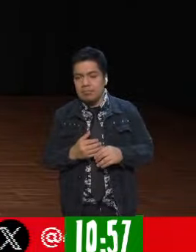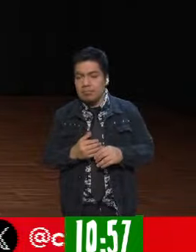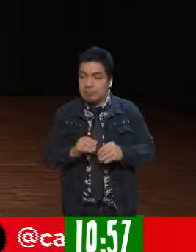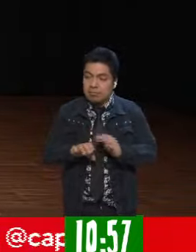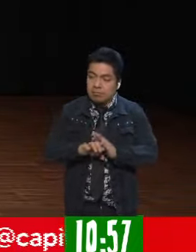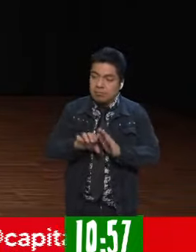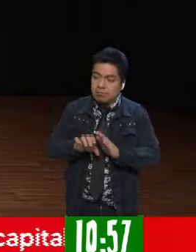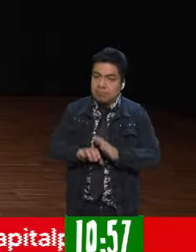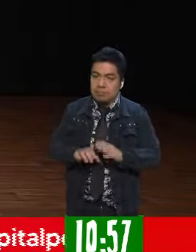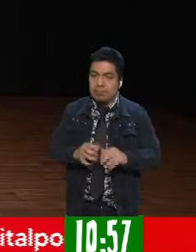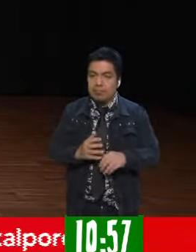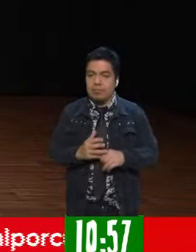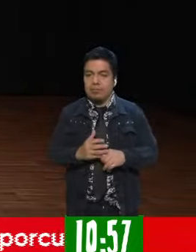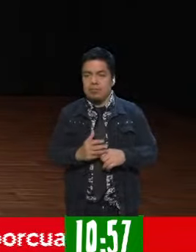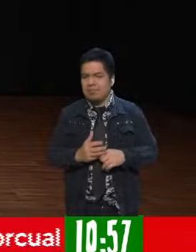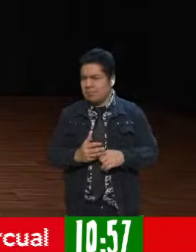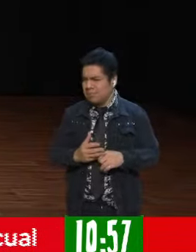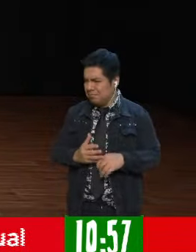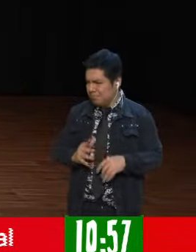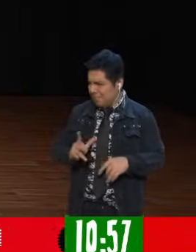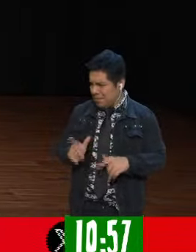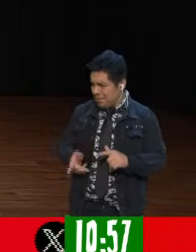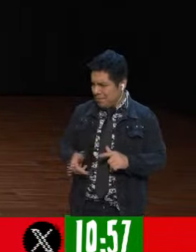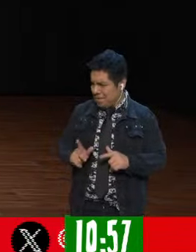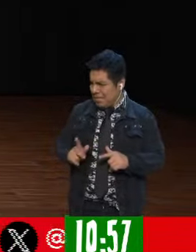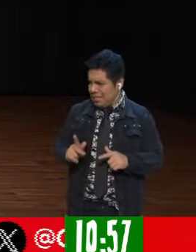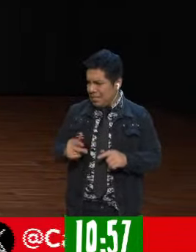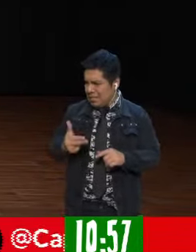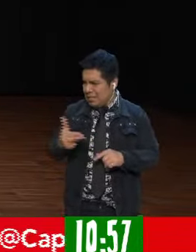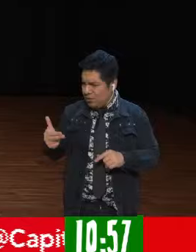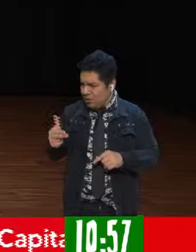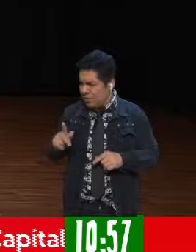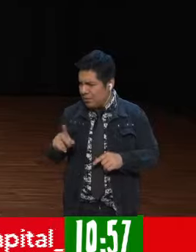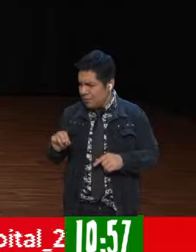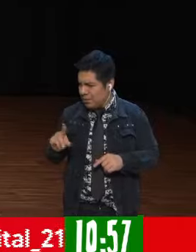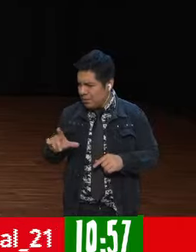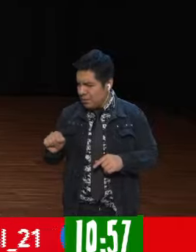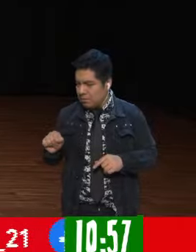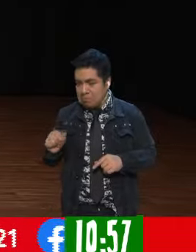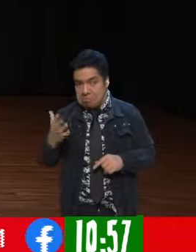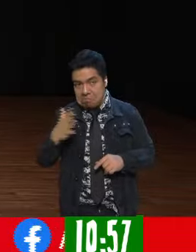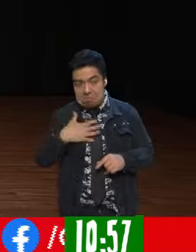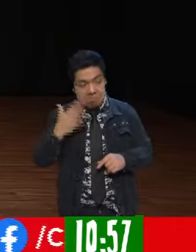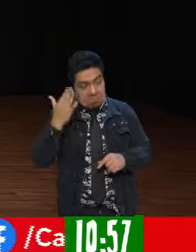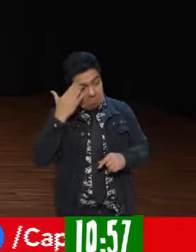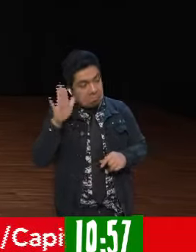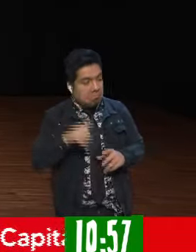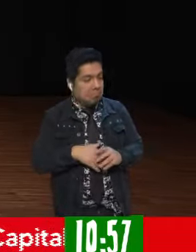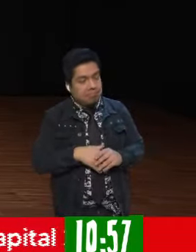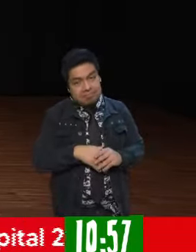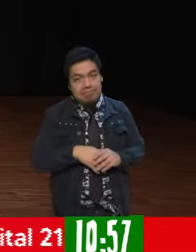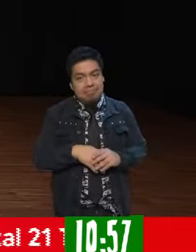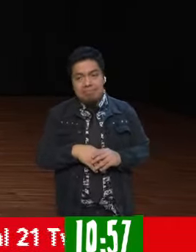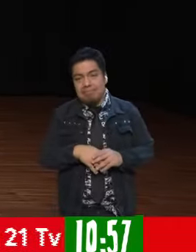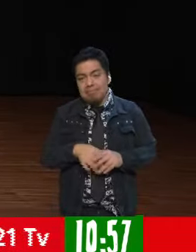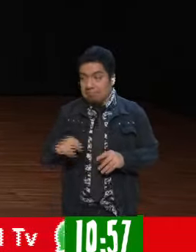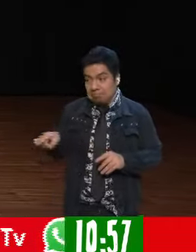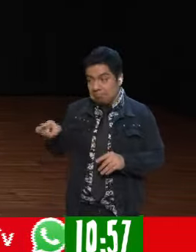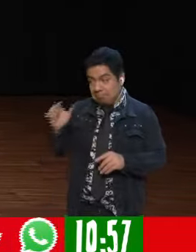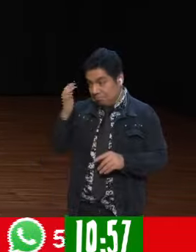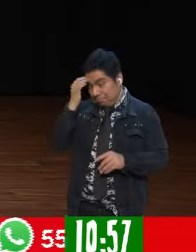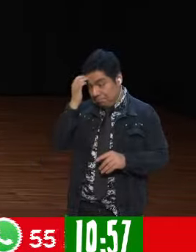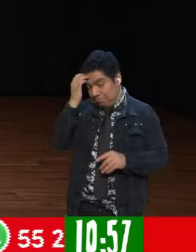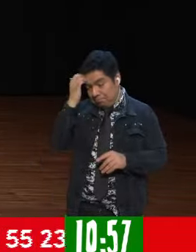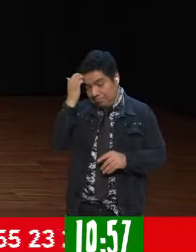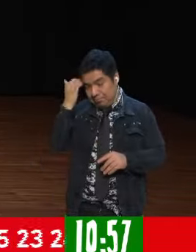Pistolas no es bueno. ¡No! ¿El Pistolas? Hay un hotel que se llama el Pistol. Yo no lo conozco. ¿No? ¿Cómo es? ¿No lo recomiendas? Eso no sucede acá, no. Eso no sucede